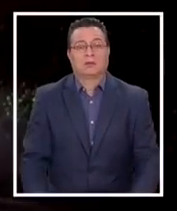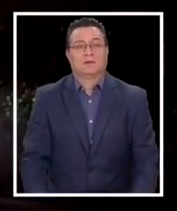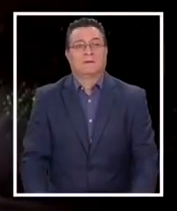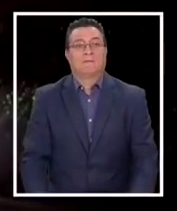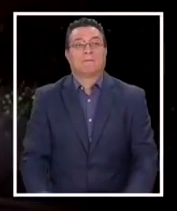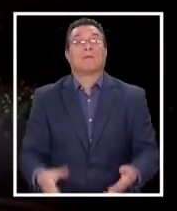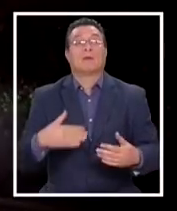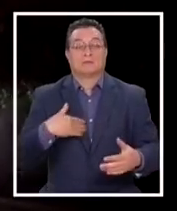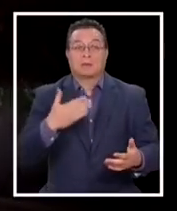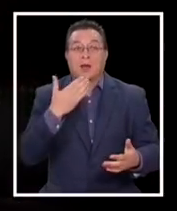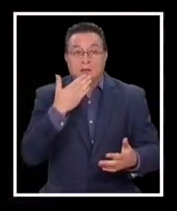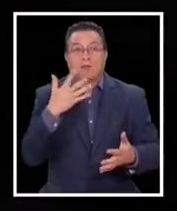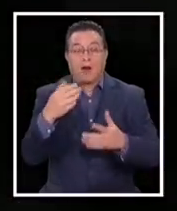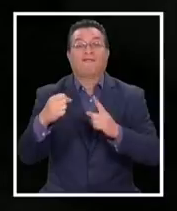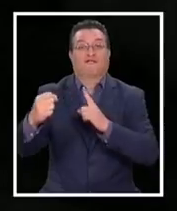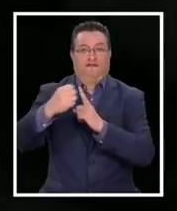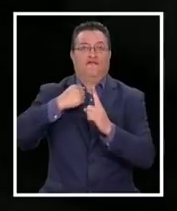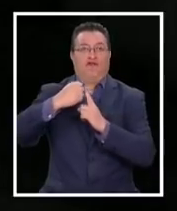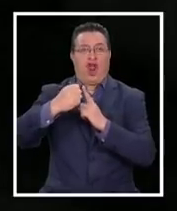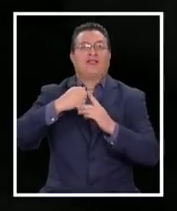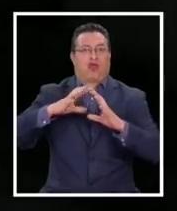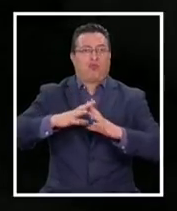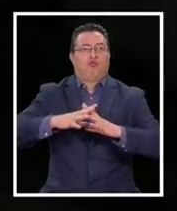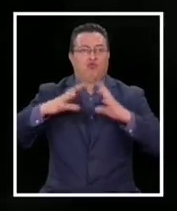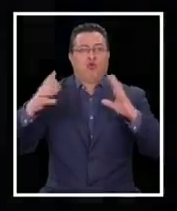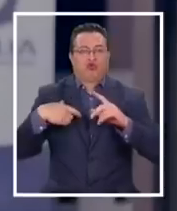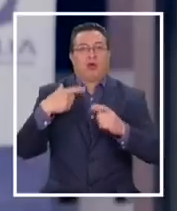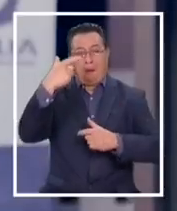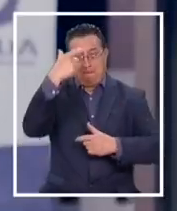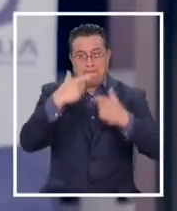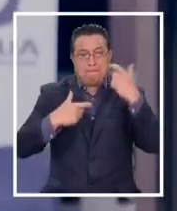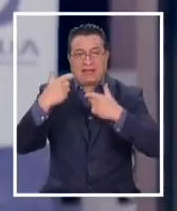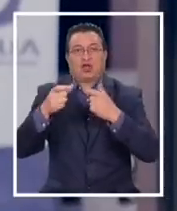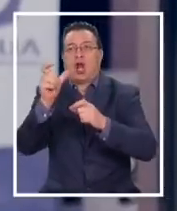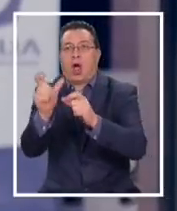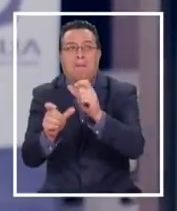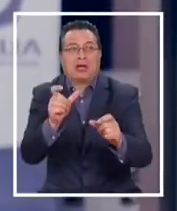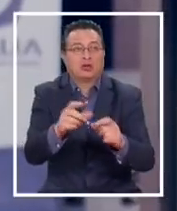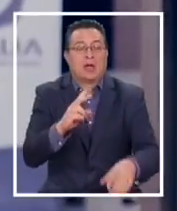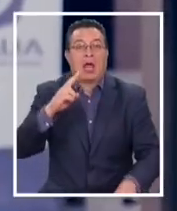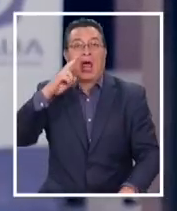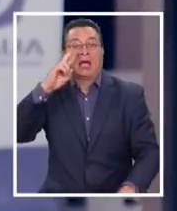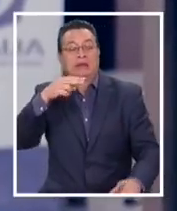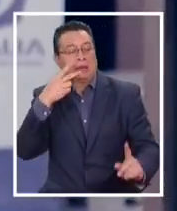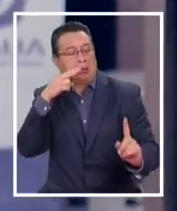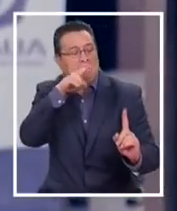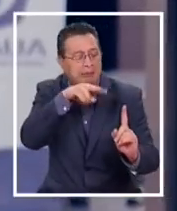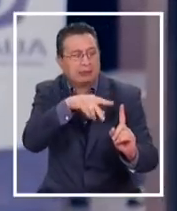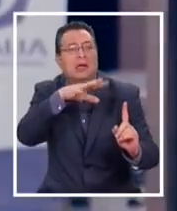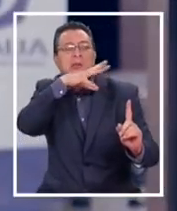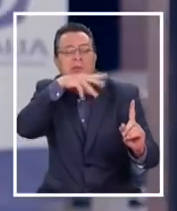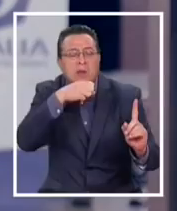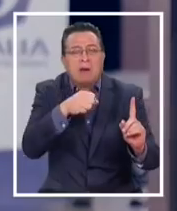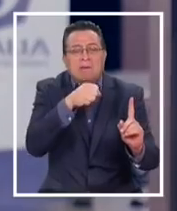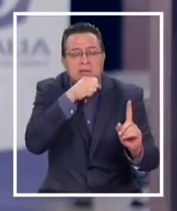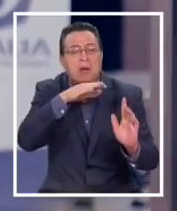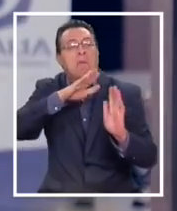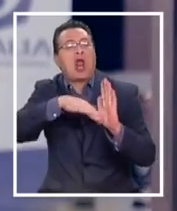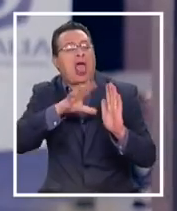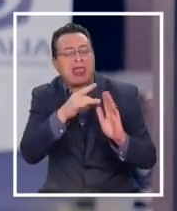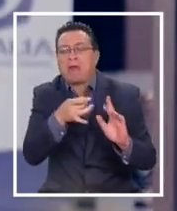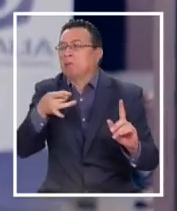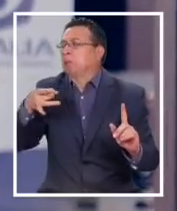Vemos también el ejercicio de violencia física muchas veces en contra de personas sin siquiera mirar si se trata de adultos mayores, de